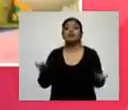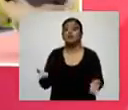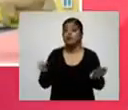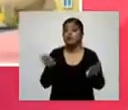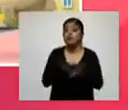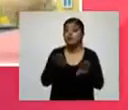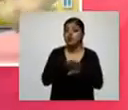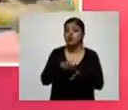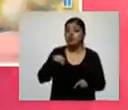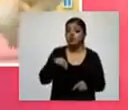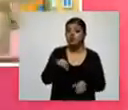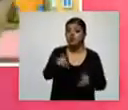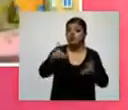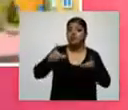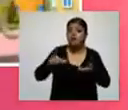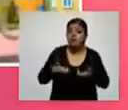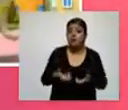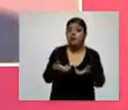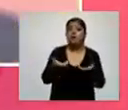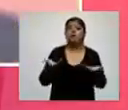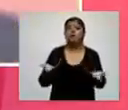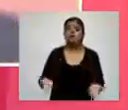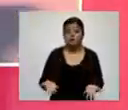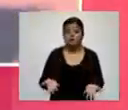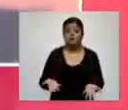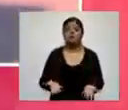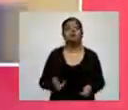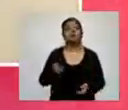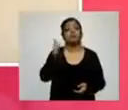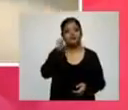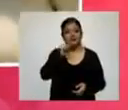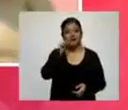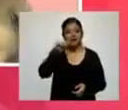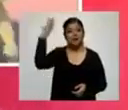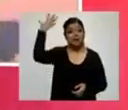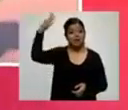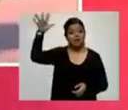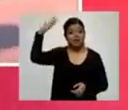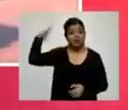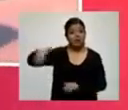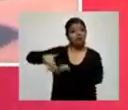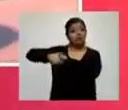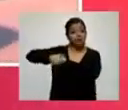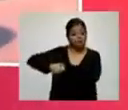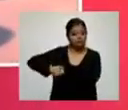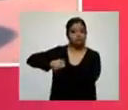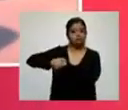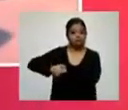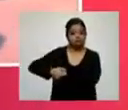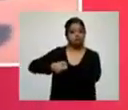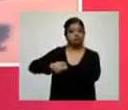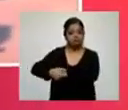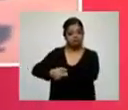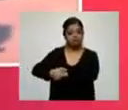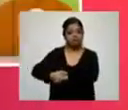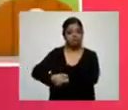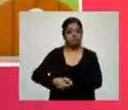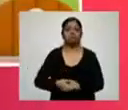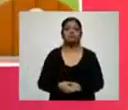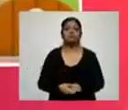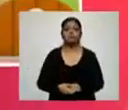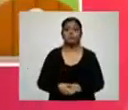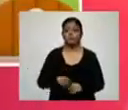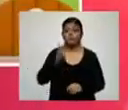cruzamos la calle, ia, ia, oh. Tomando la mano del adulto, ia, ia,